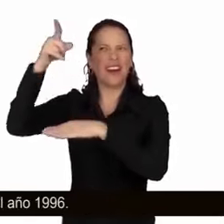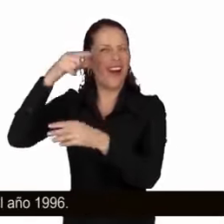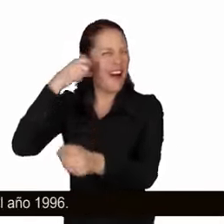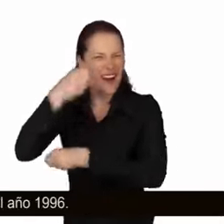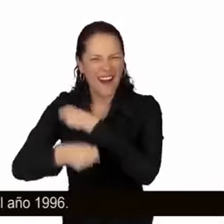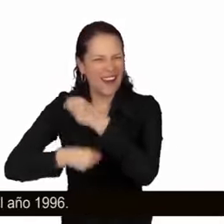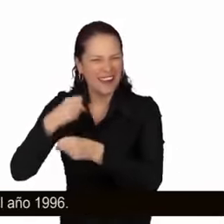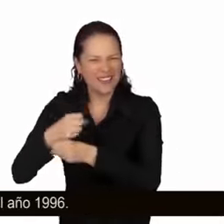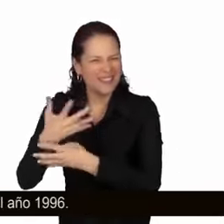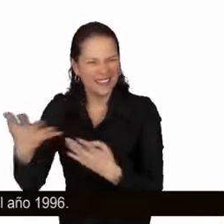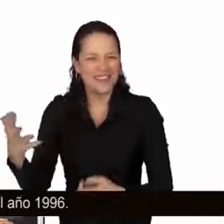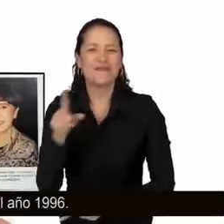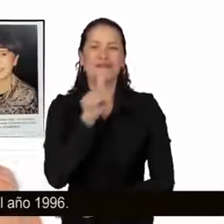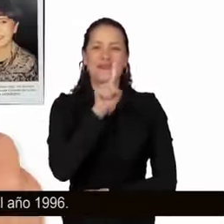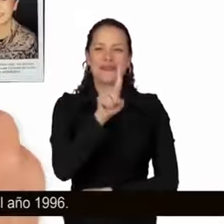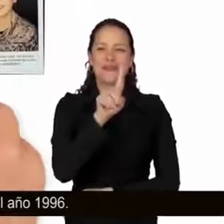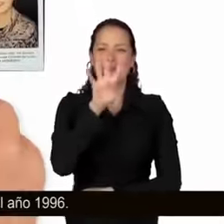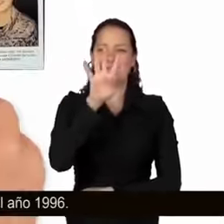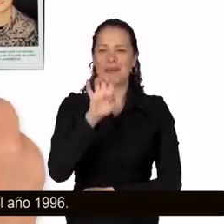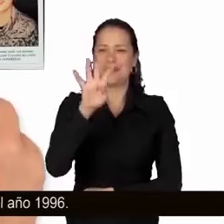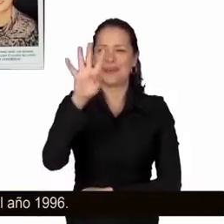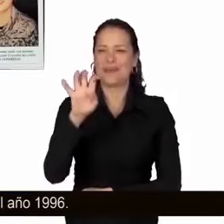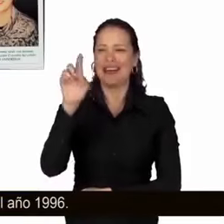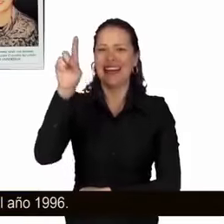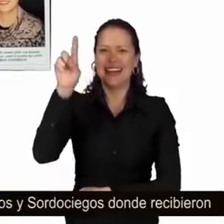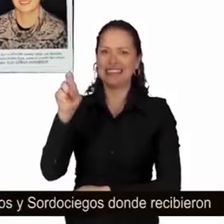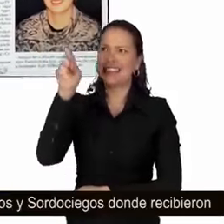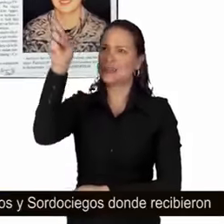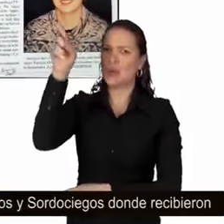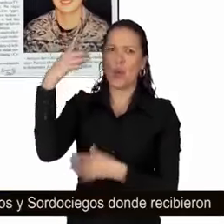Esto ocurrió en el año de 1996.